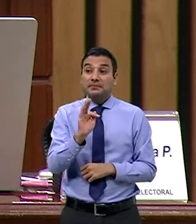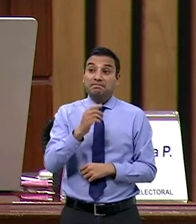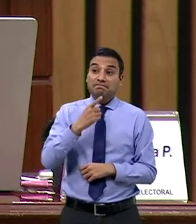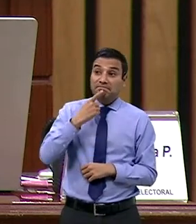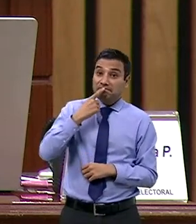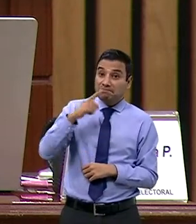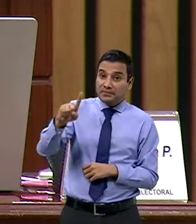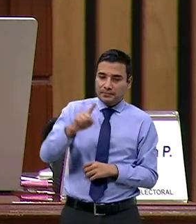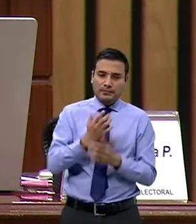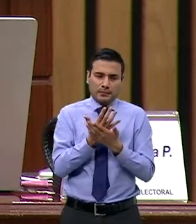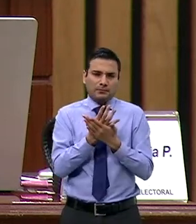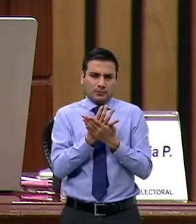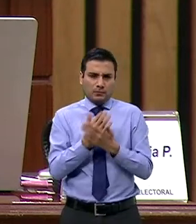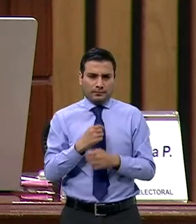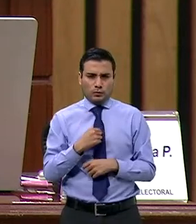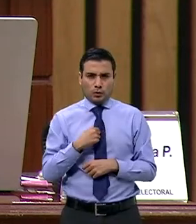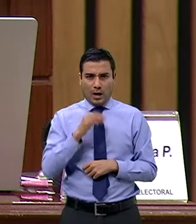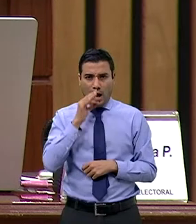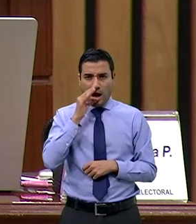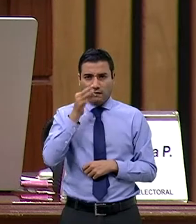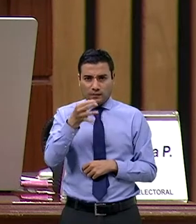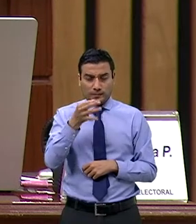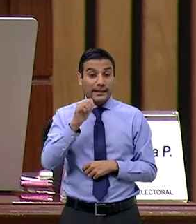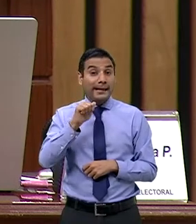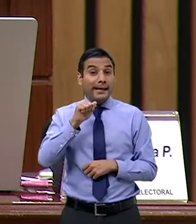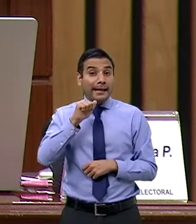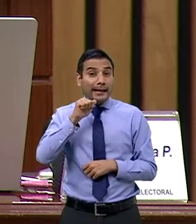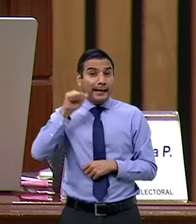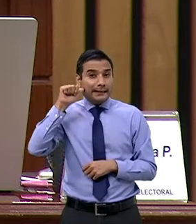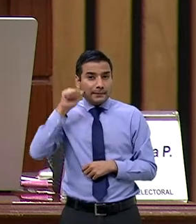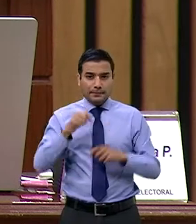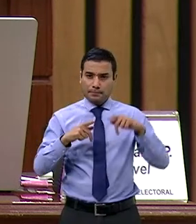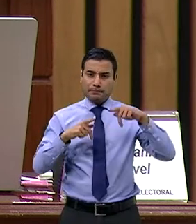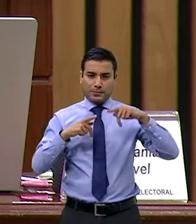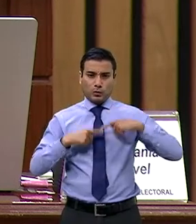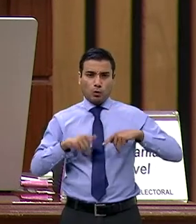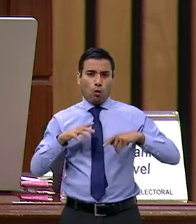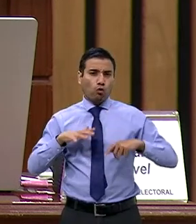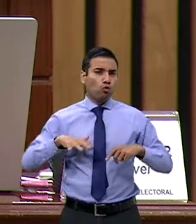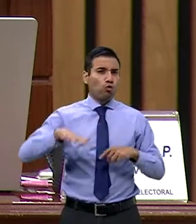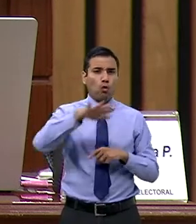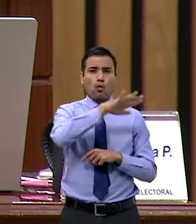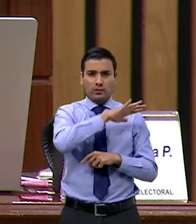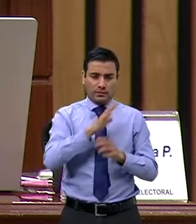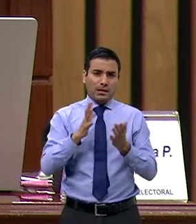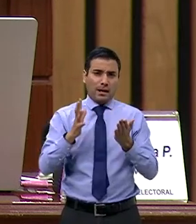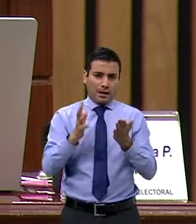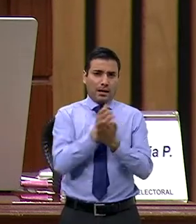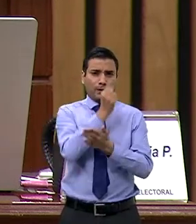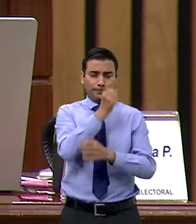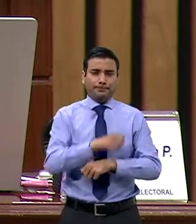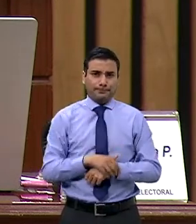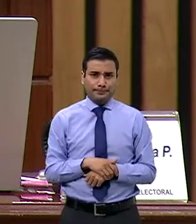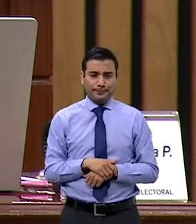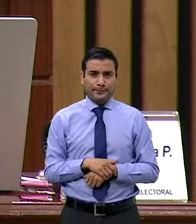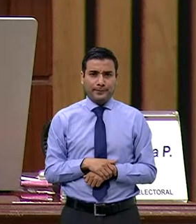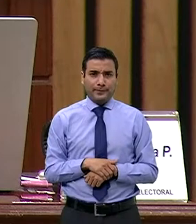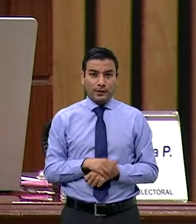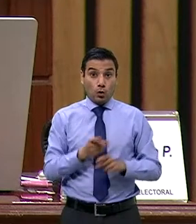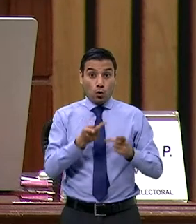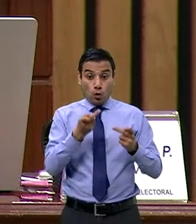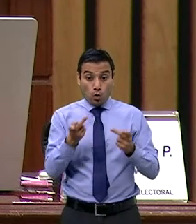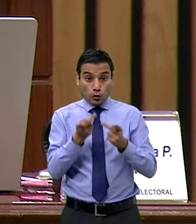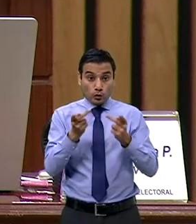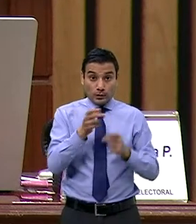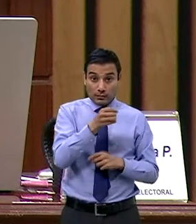podemos decir que es un hecho que el día de ayer ha sido la ciudadanía quien ha resultado ganadora pues con la realización de la consulta